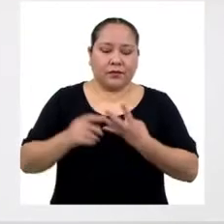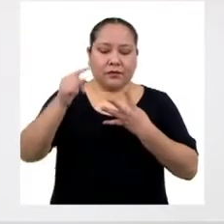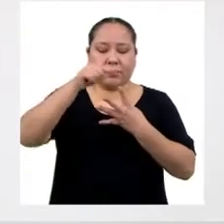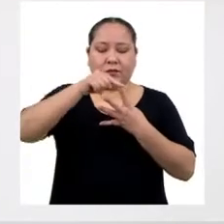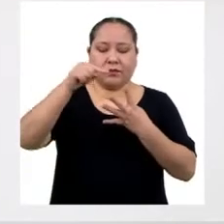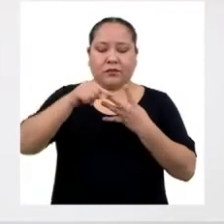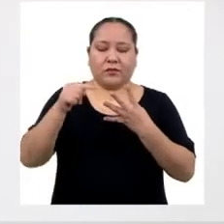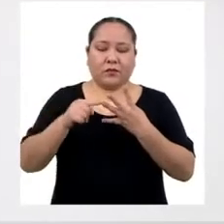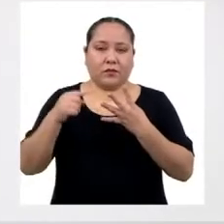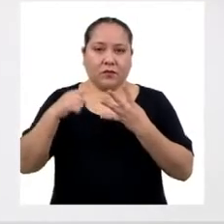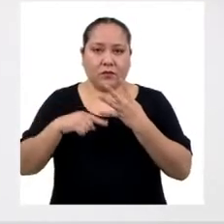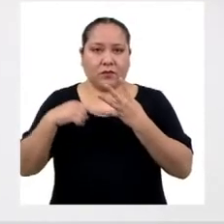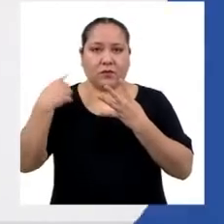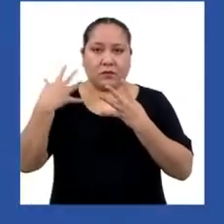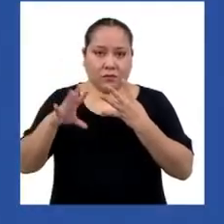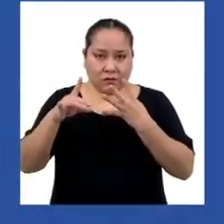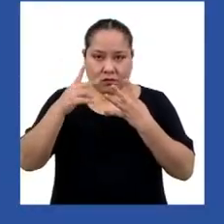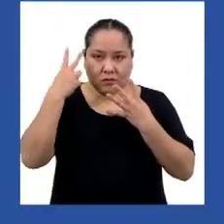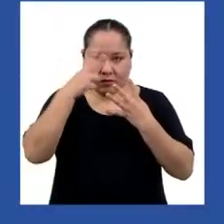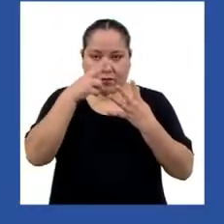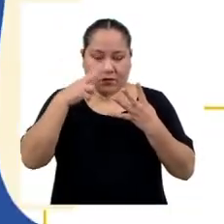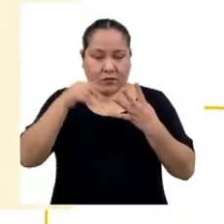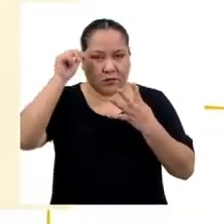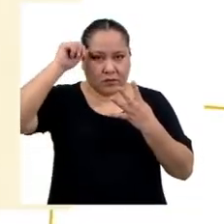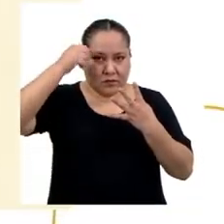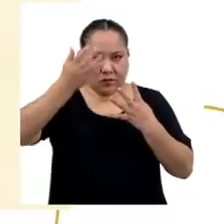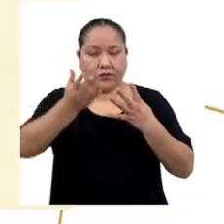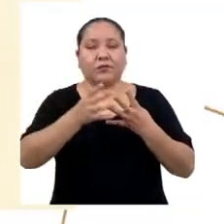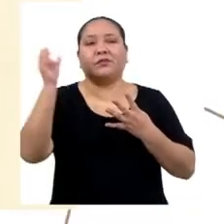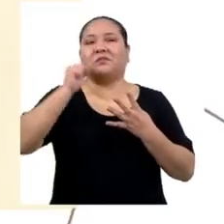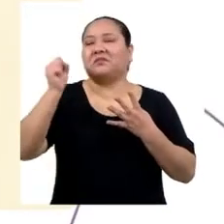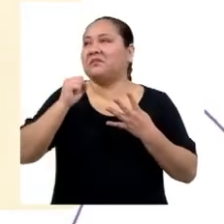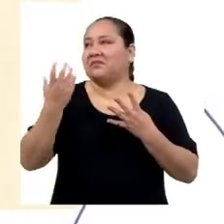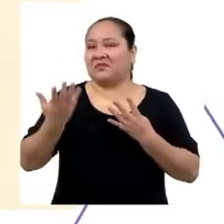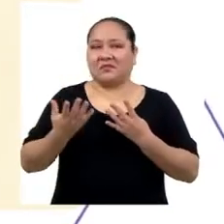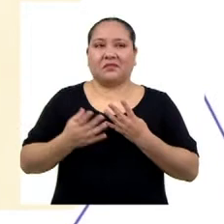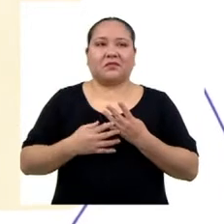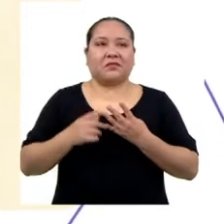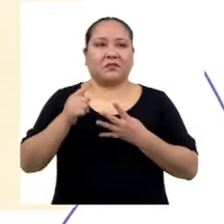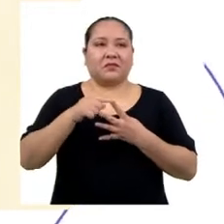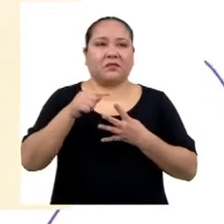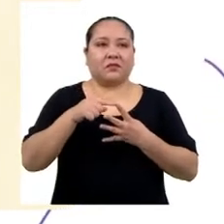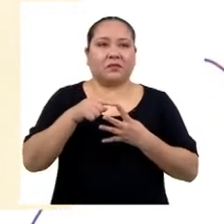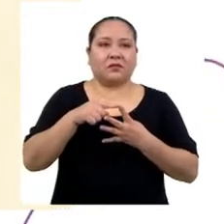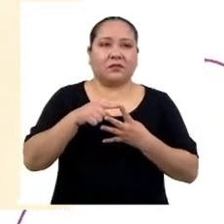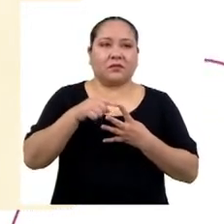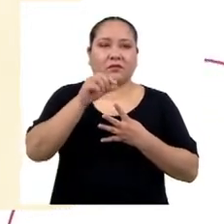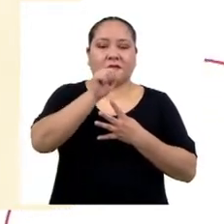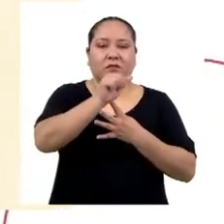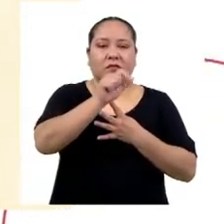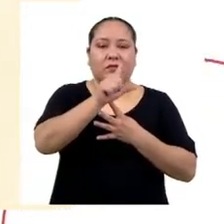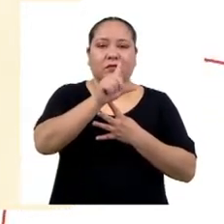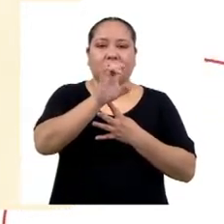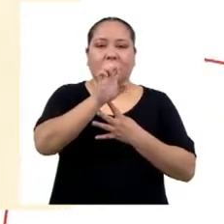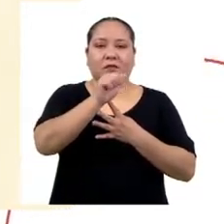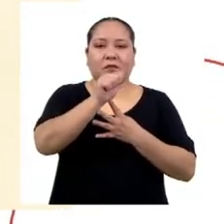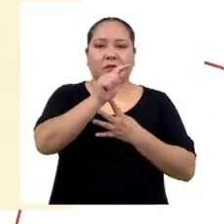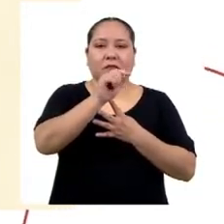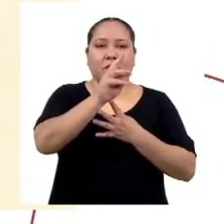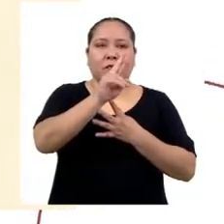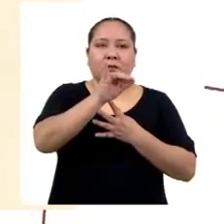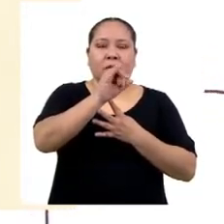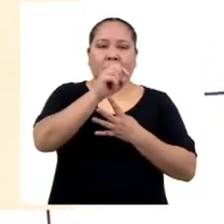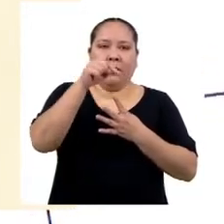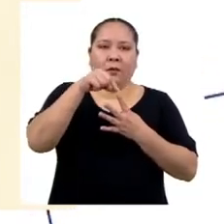que estudiamos. ¿Las recuerdas? Sí, profesora Gisela, el muestreo aleatorio simple, el